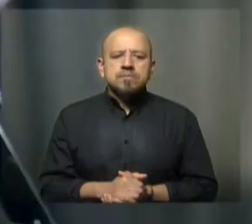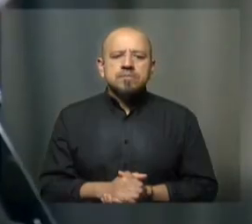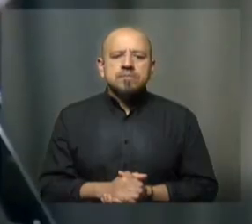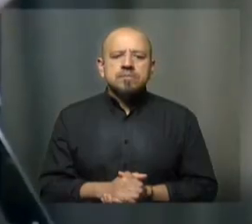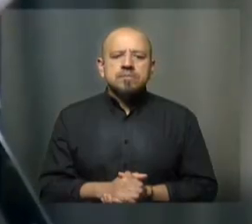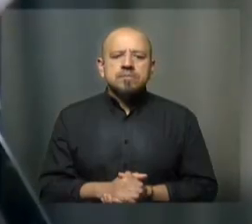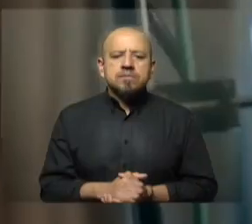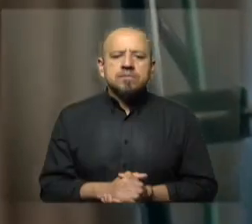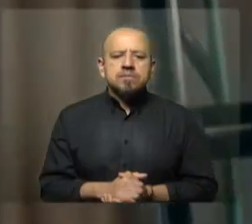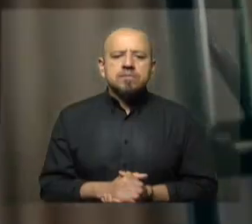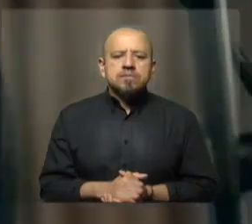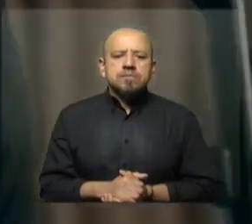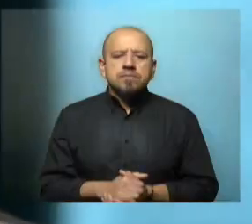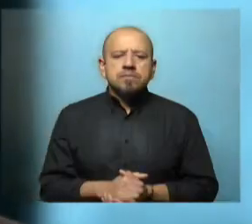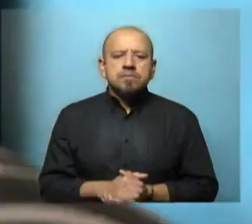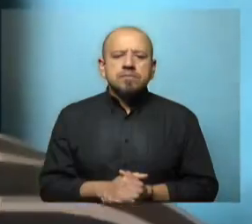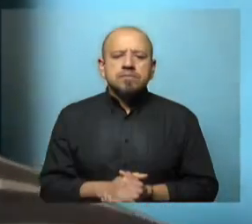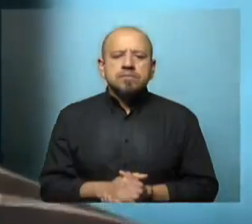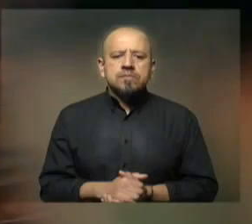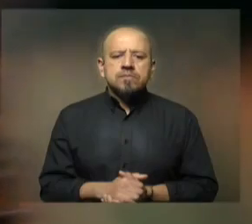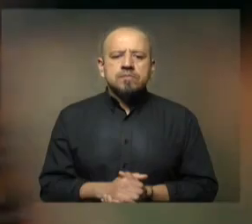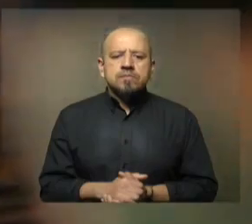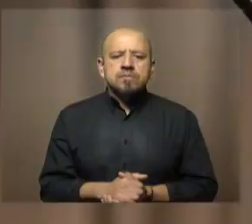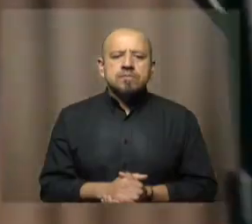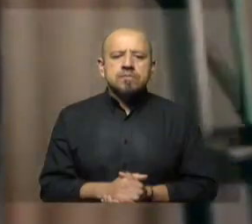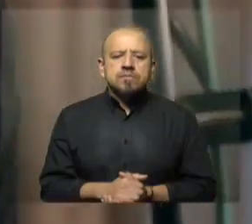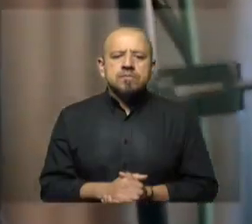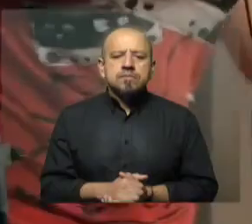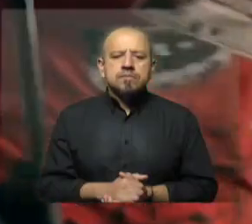se detiene el sueño no parezco